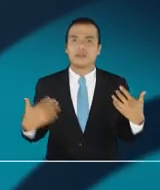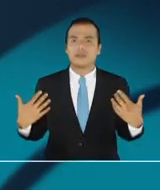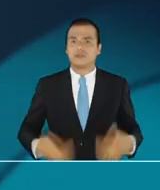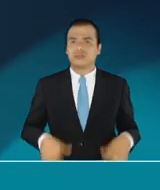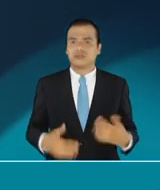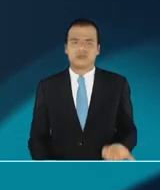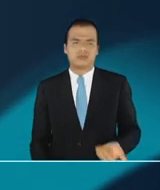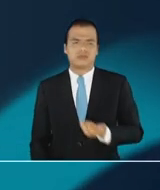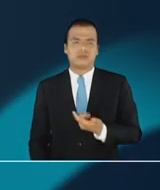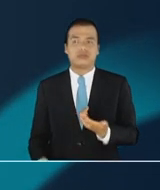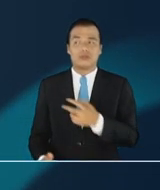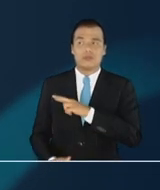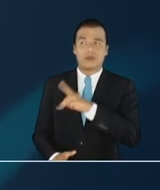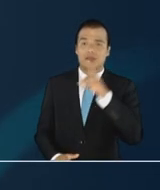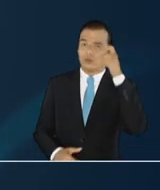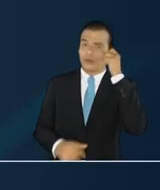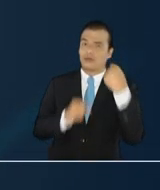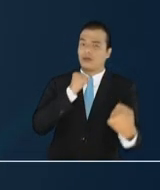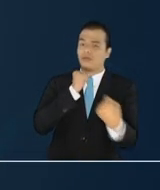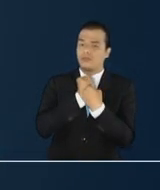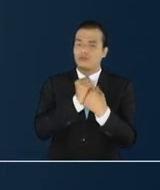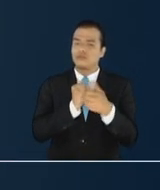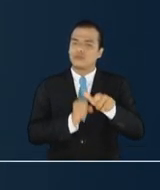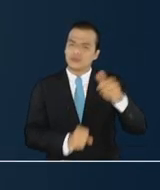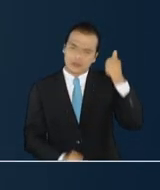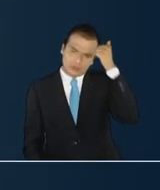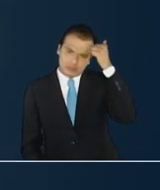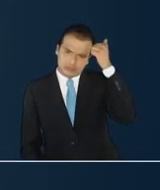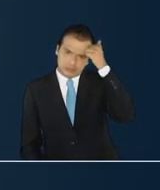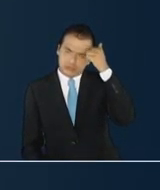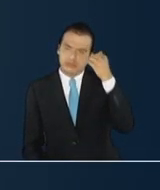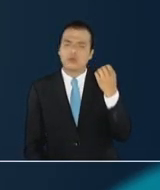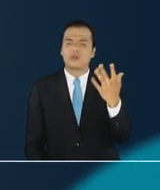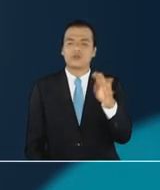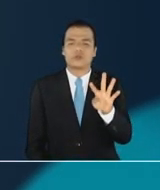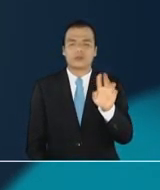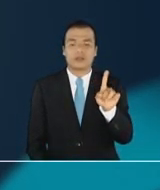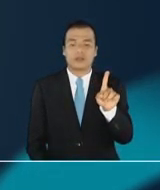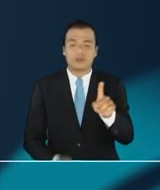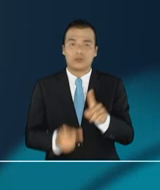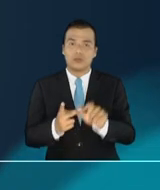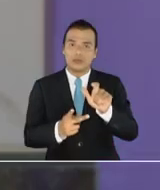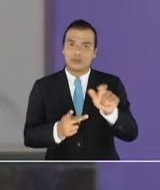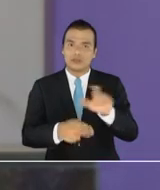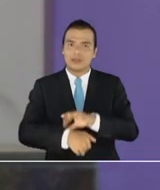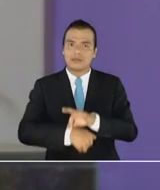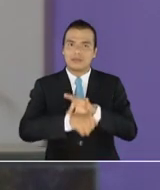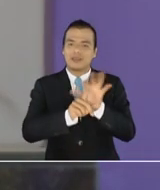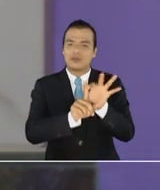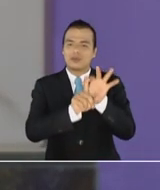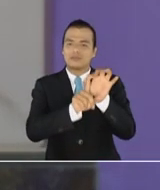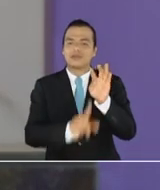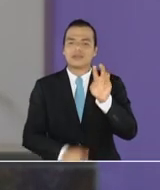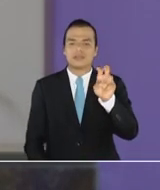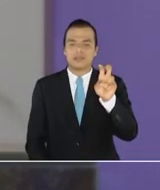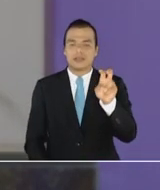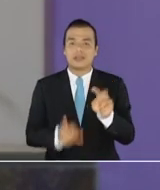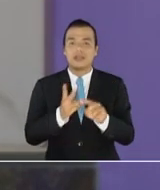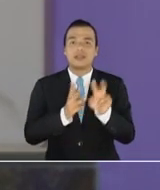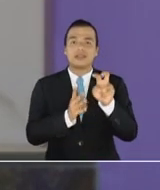entrenadores siete biomédicos y siete metodólogos para los 656 paratletas tenemos el apoyo